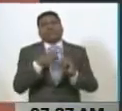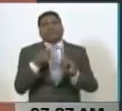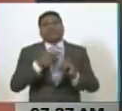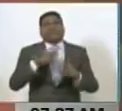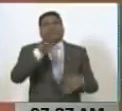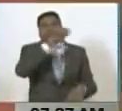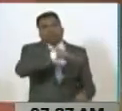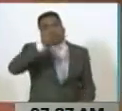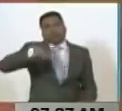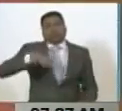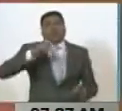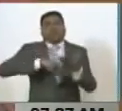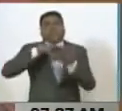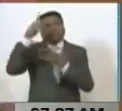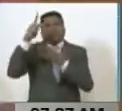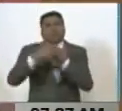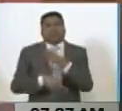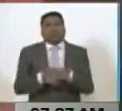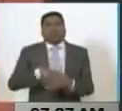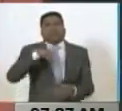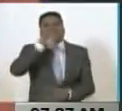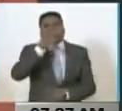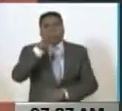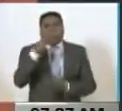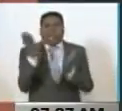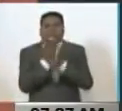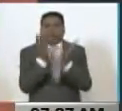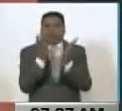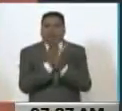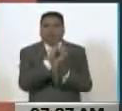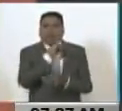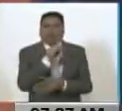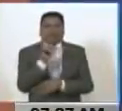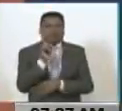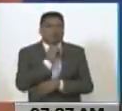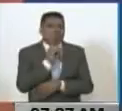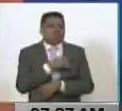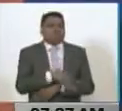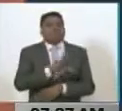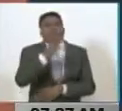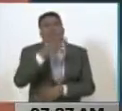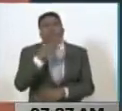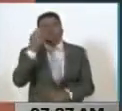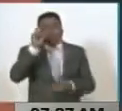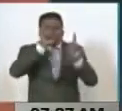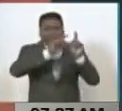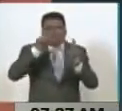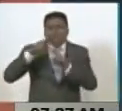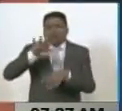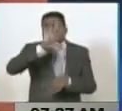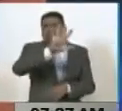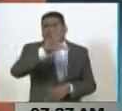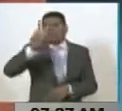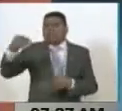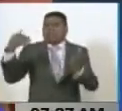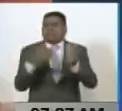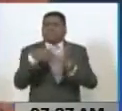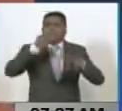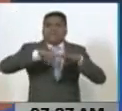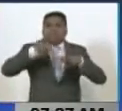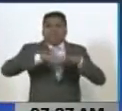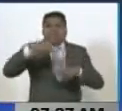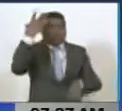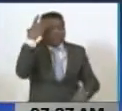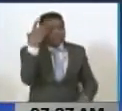nosotros tenemos un programa que se llama Nevado en la Escuela, que ha sensibilizado a más de 52 mil niños y busca precisamente eso, que